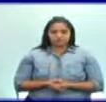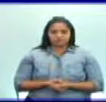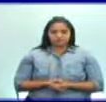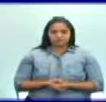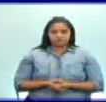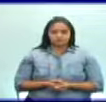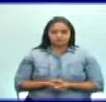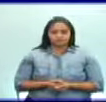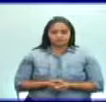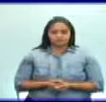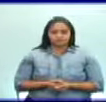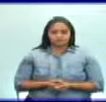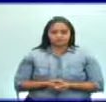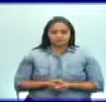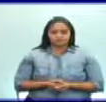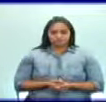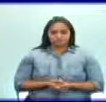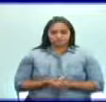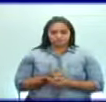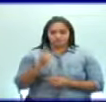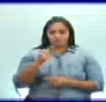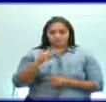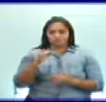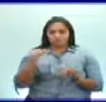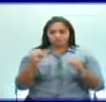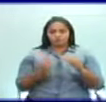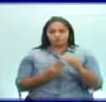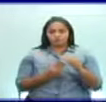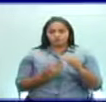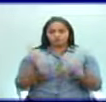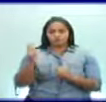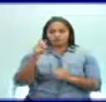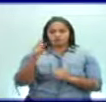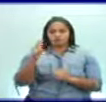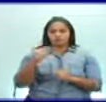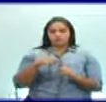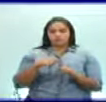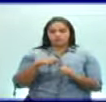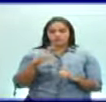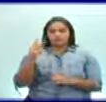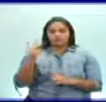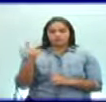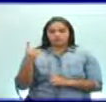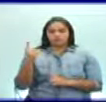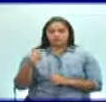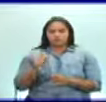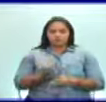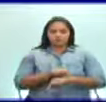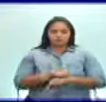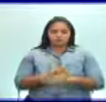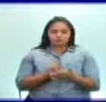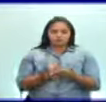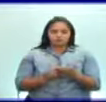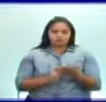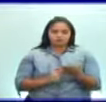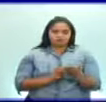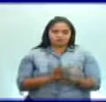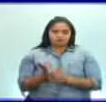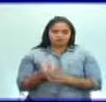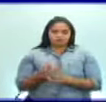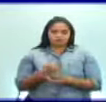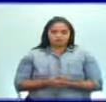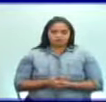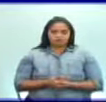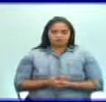función representada es esta, 1/3 a la X más 2 menos 1. Les doy unos segundos para que copien y continuamos.